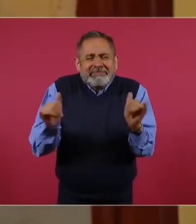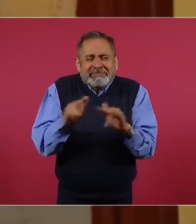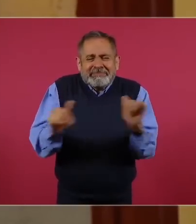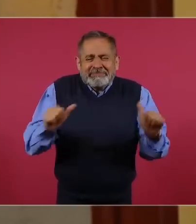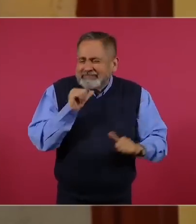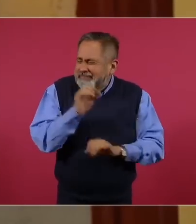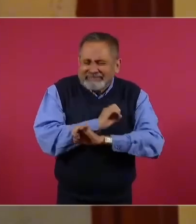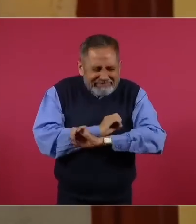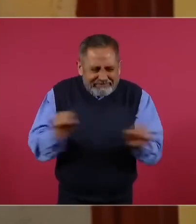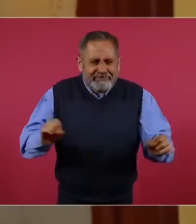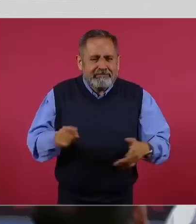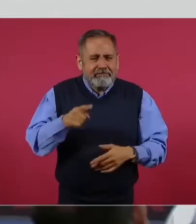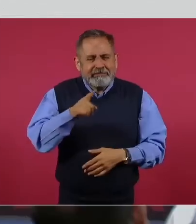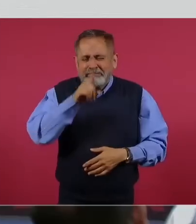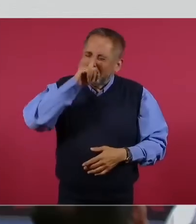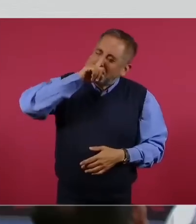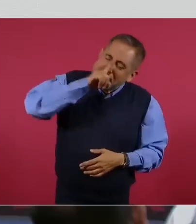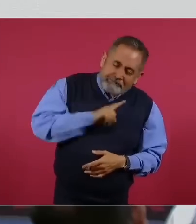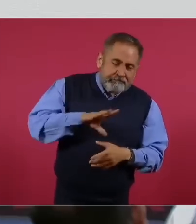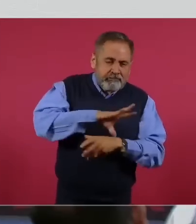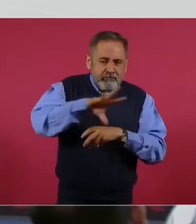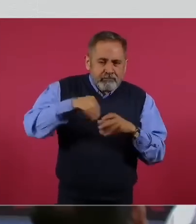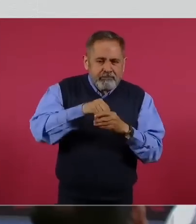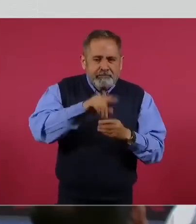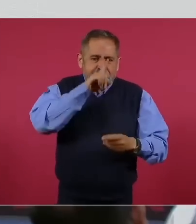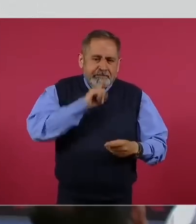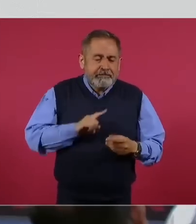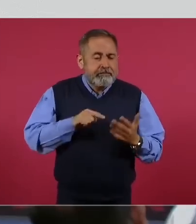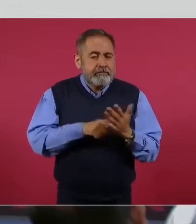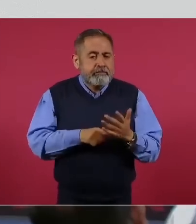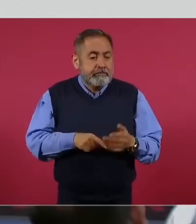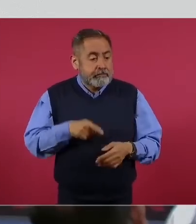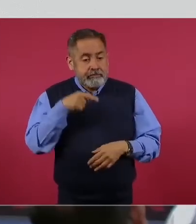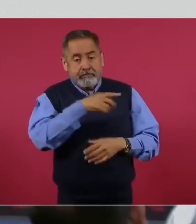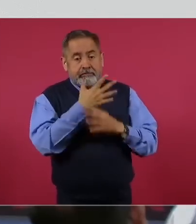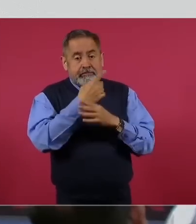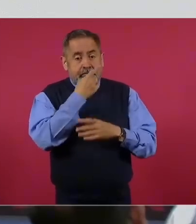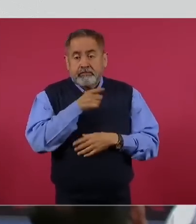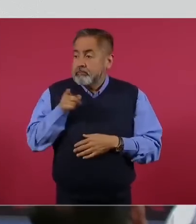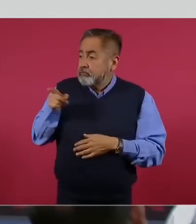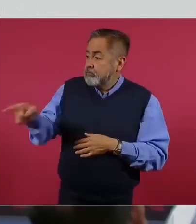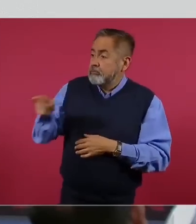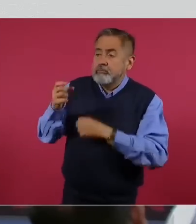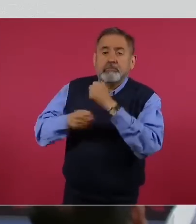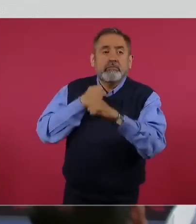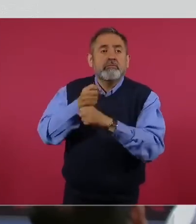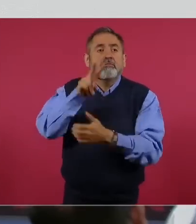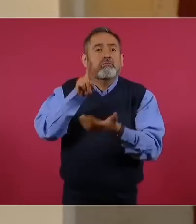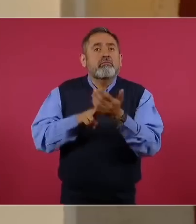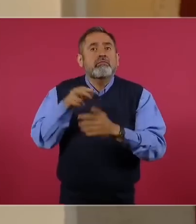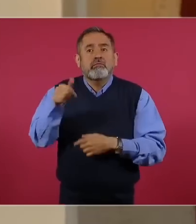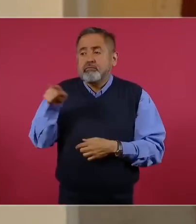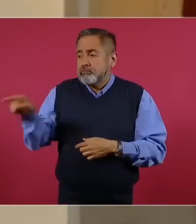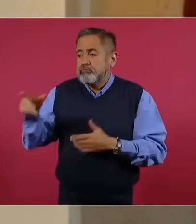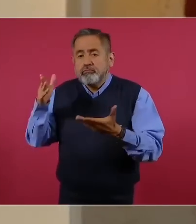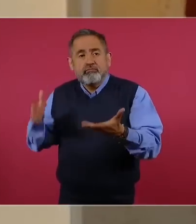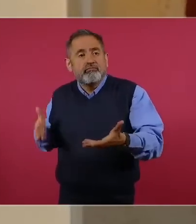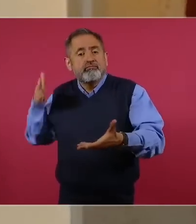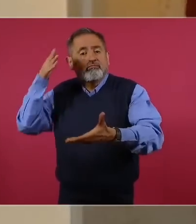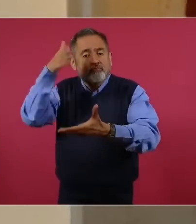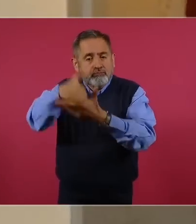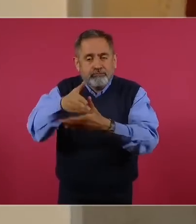dice que fui en el 2006 a un